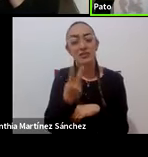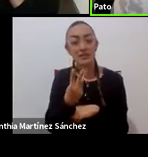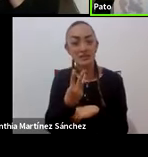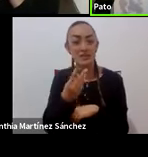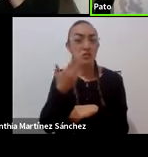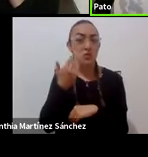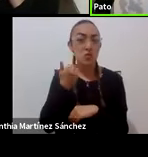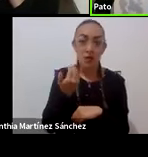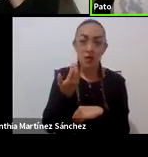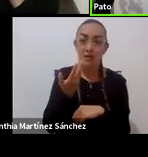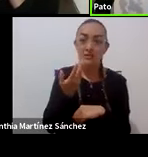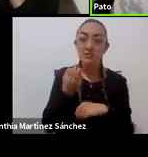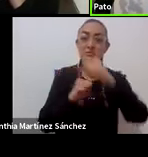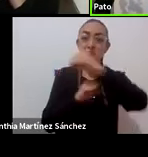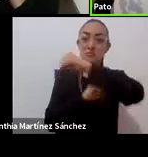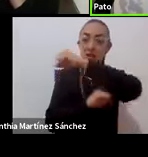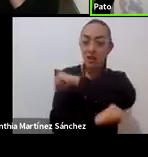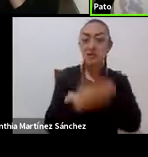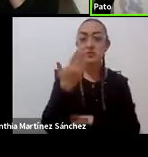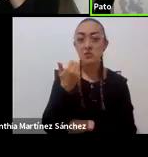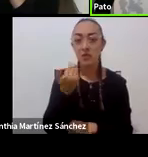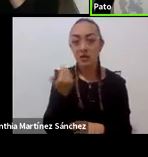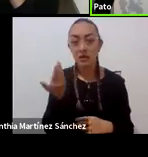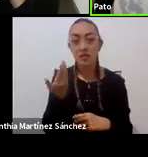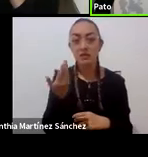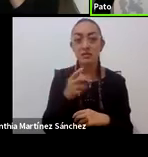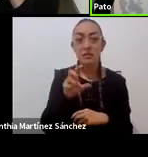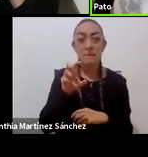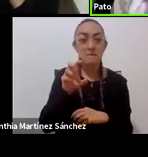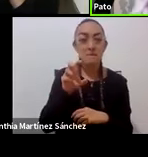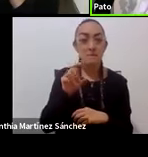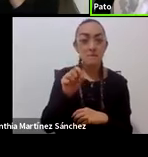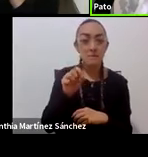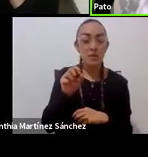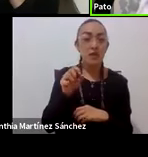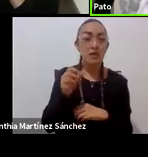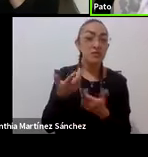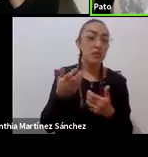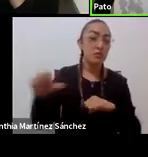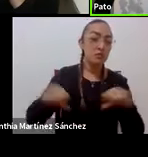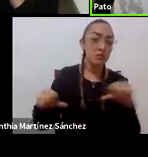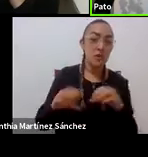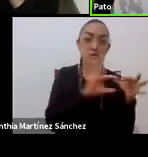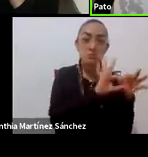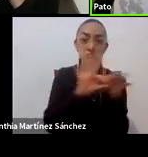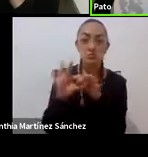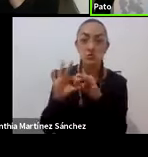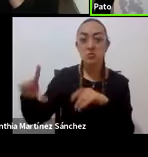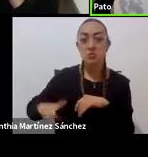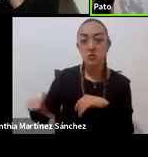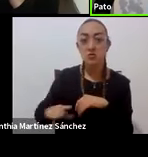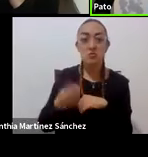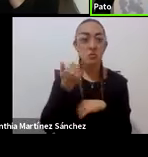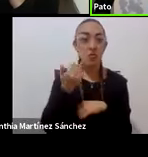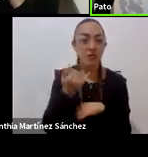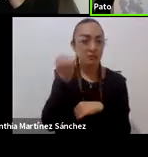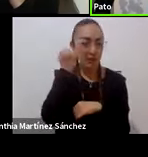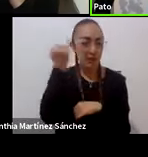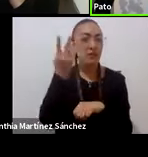20 acciones coordinadas del gobierno de la ciudad? Es una pregunta contrafáctica, obviamente, pero